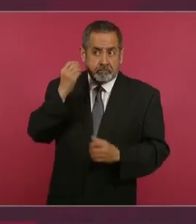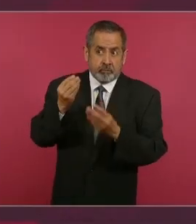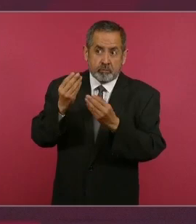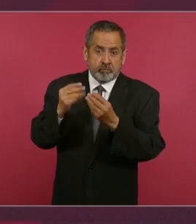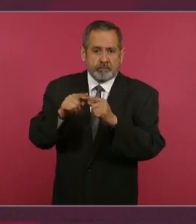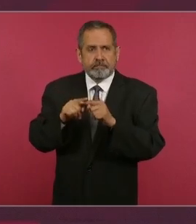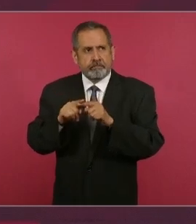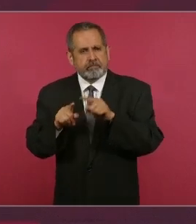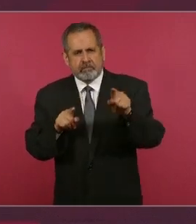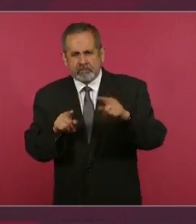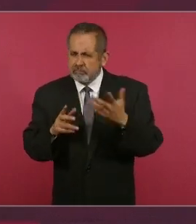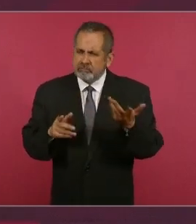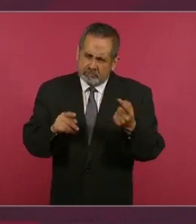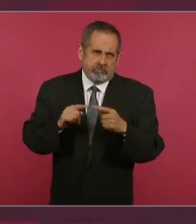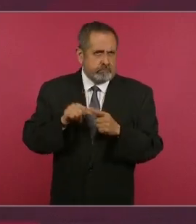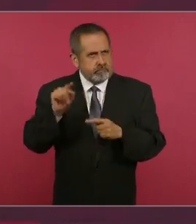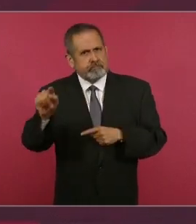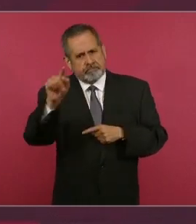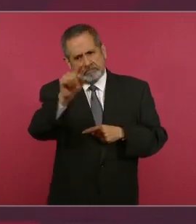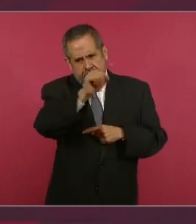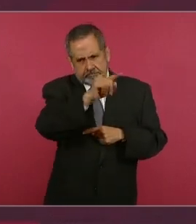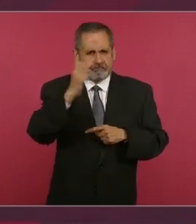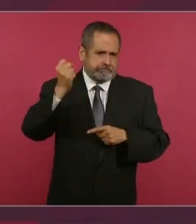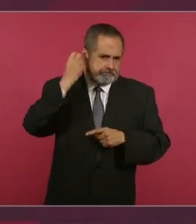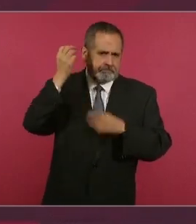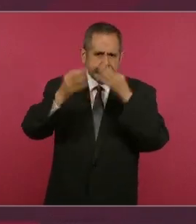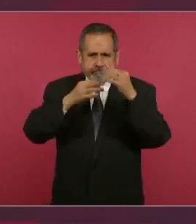porque, nada más que